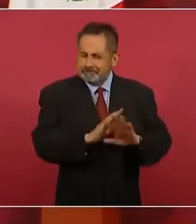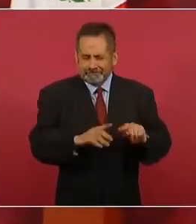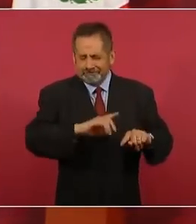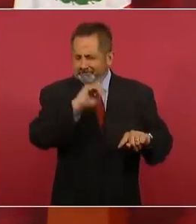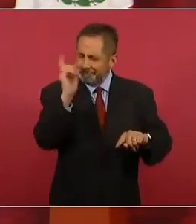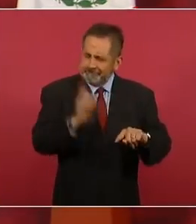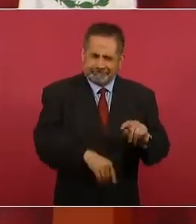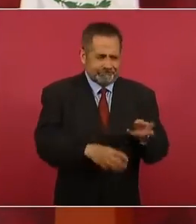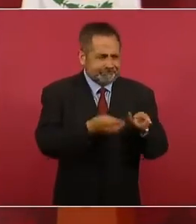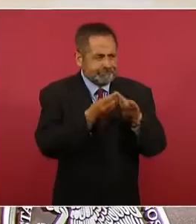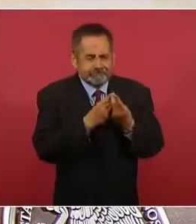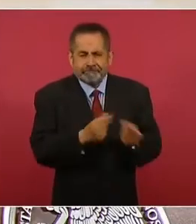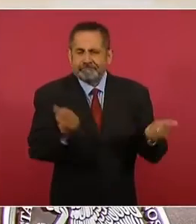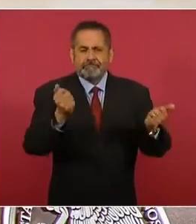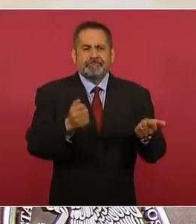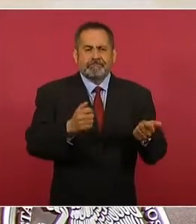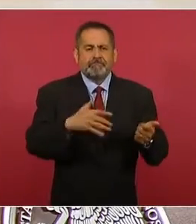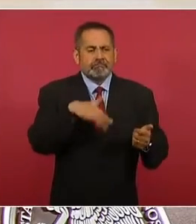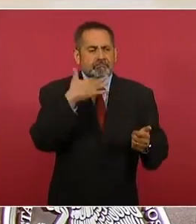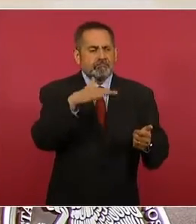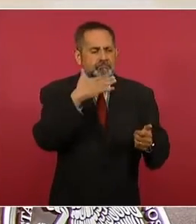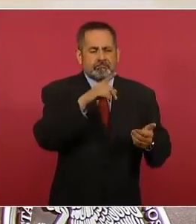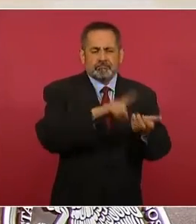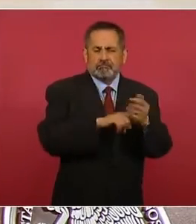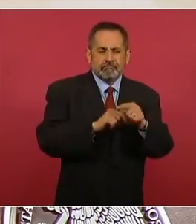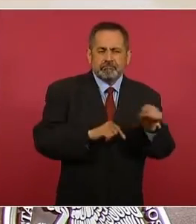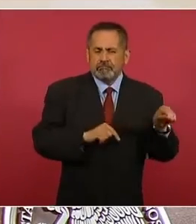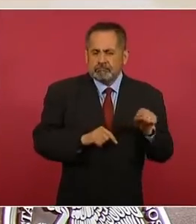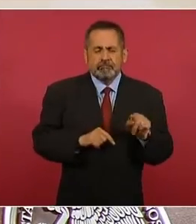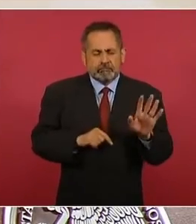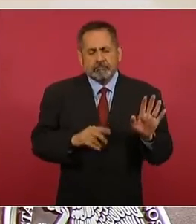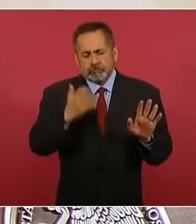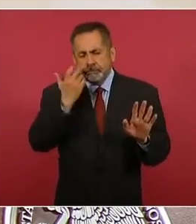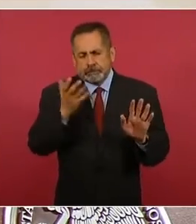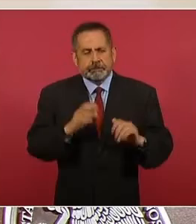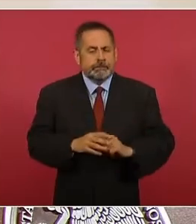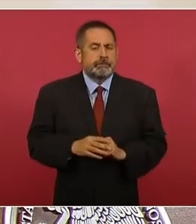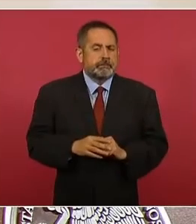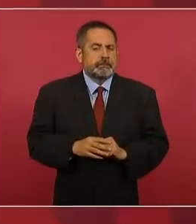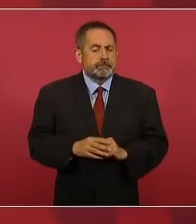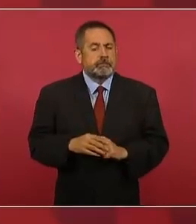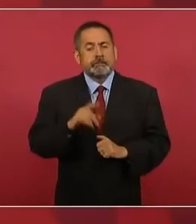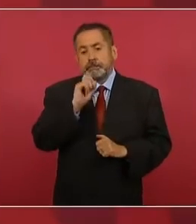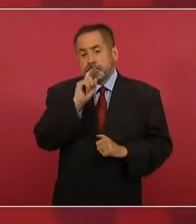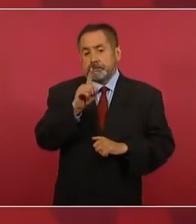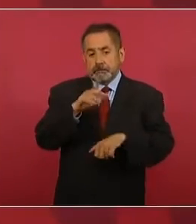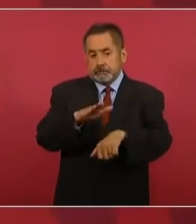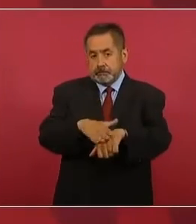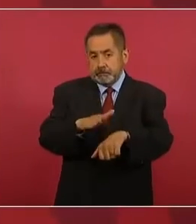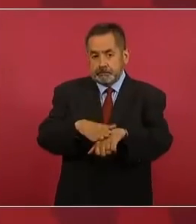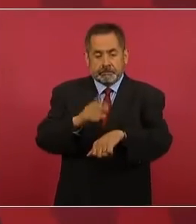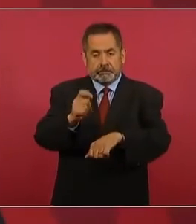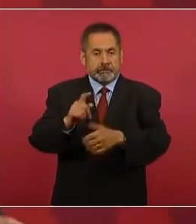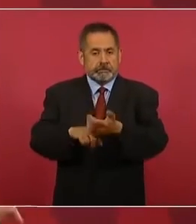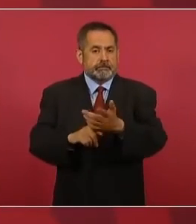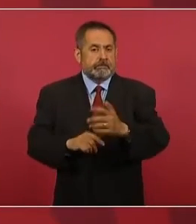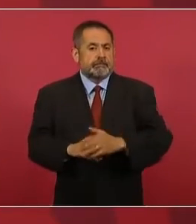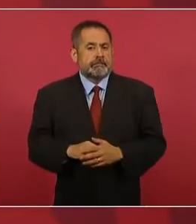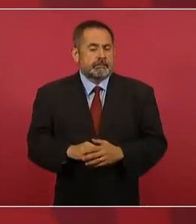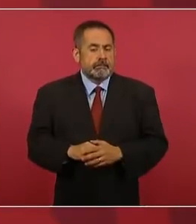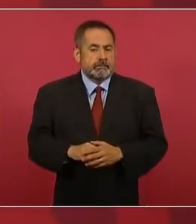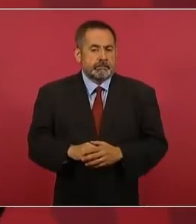desterrar la corrupción. Y también que quede de manifiesto que no